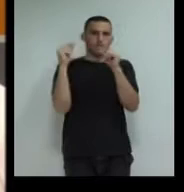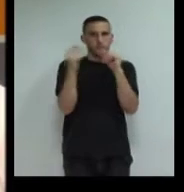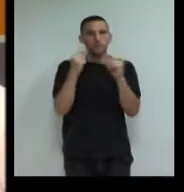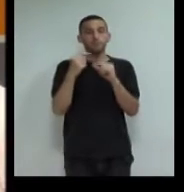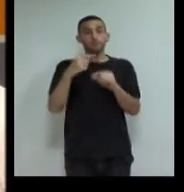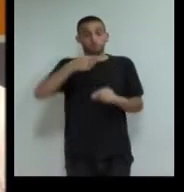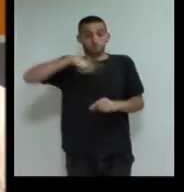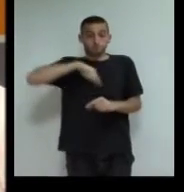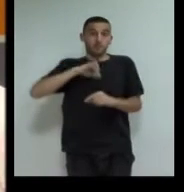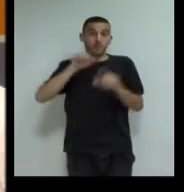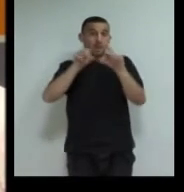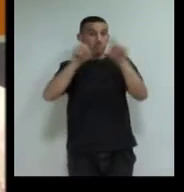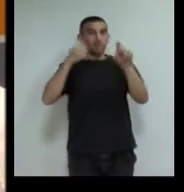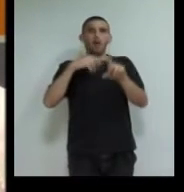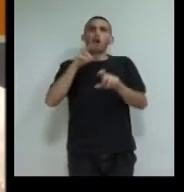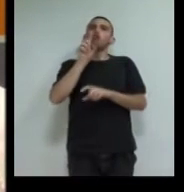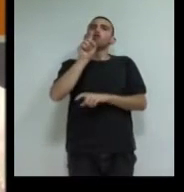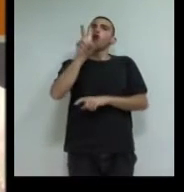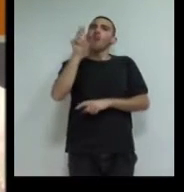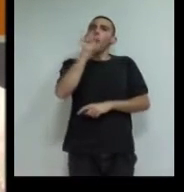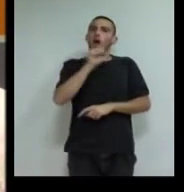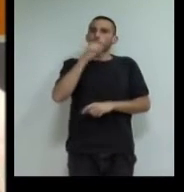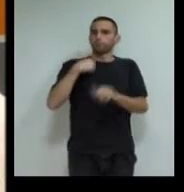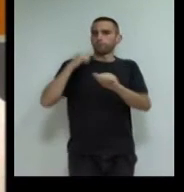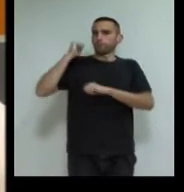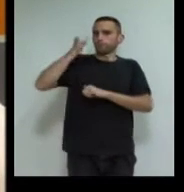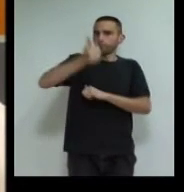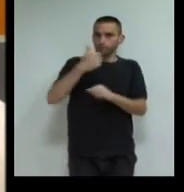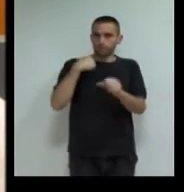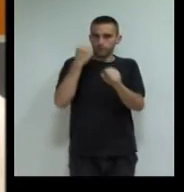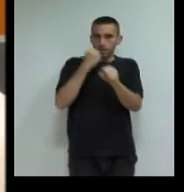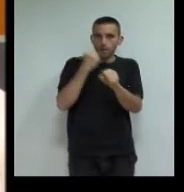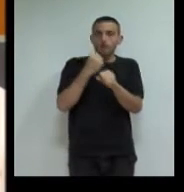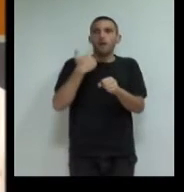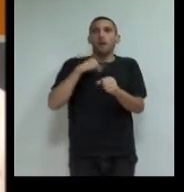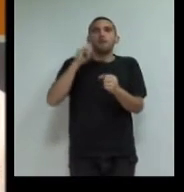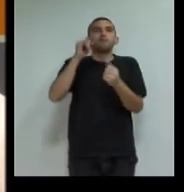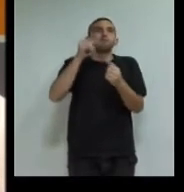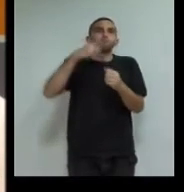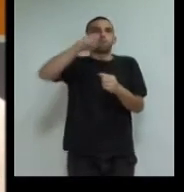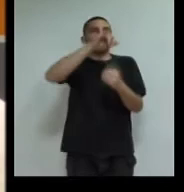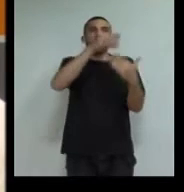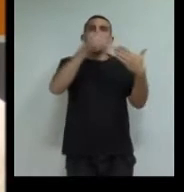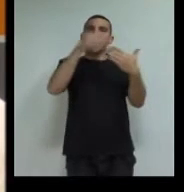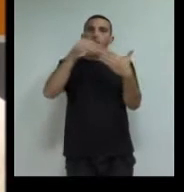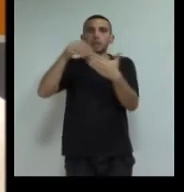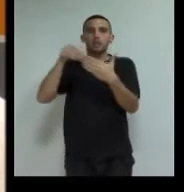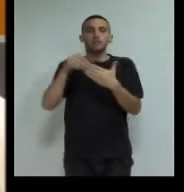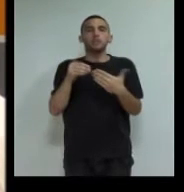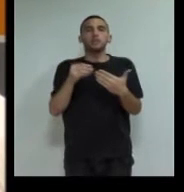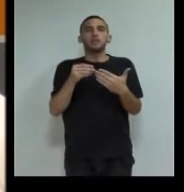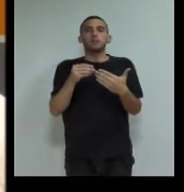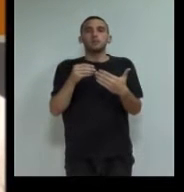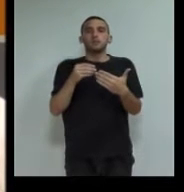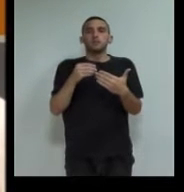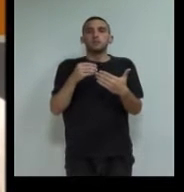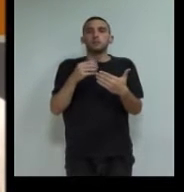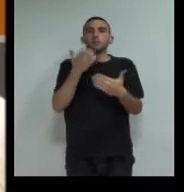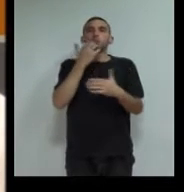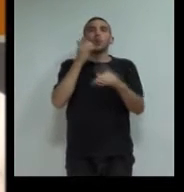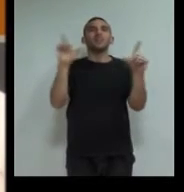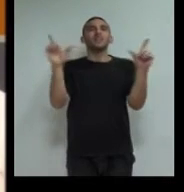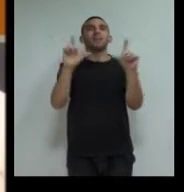empresa, pues llevamos ya 12 años trabajando, tenemos algunos clientes, bueno, por mencionar algunos canales, pues,